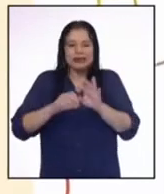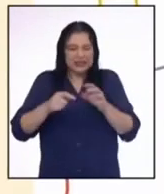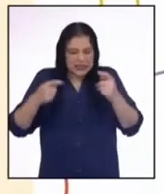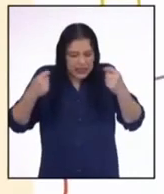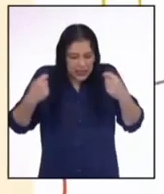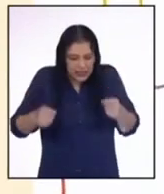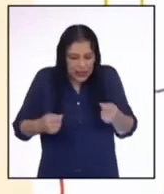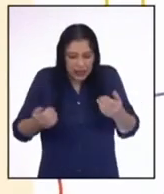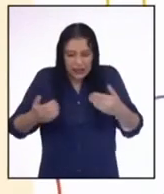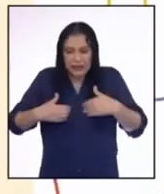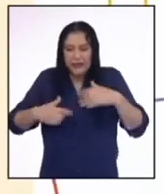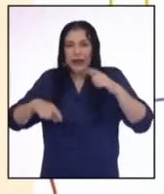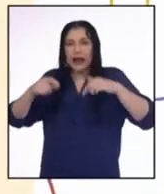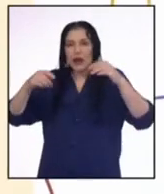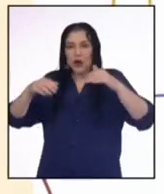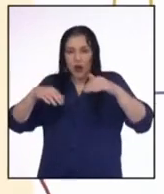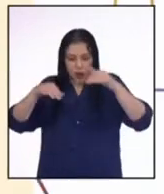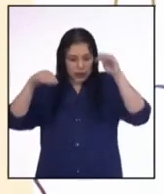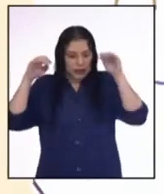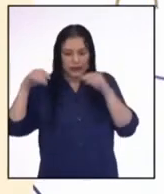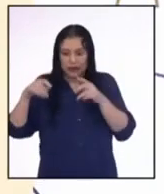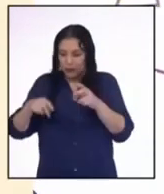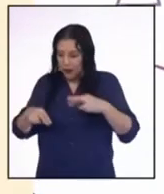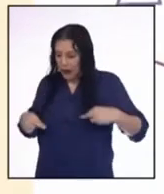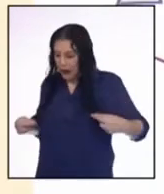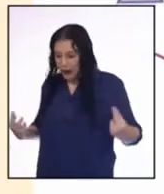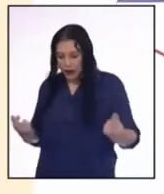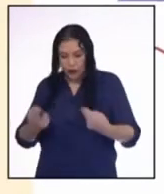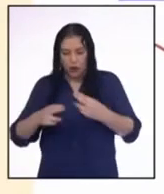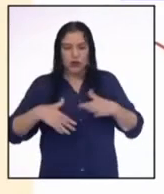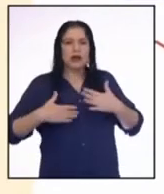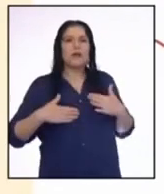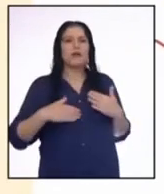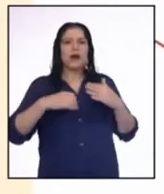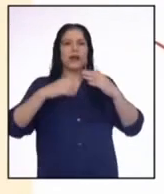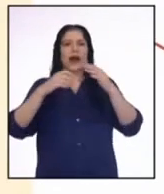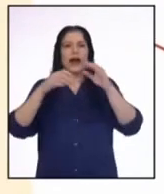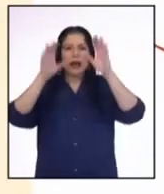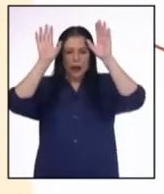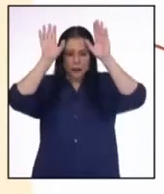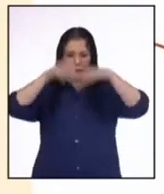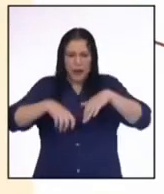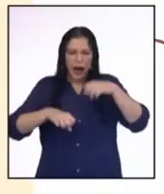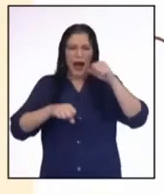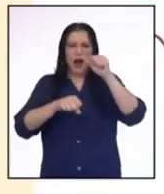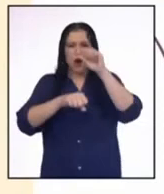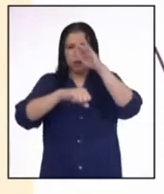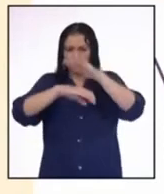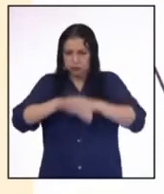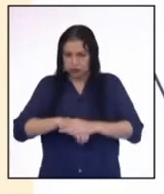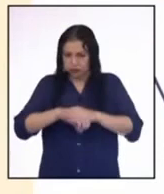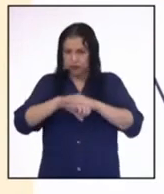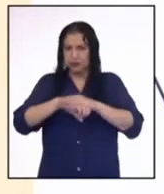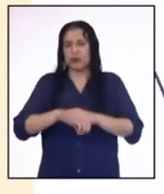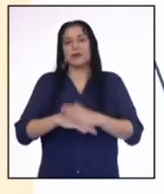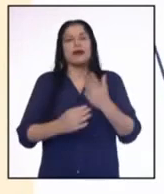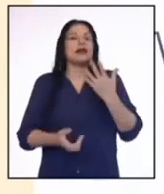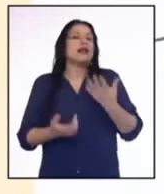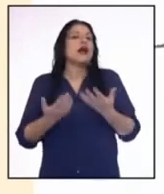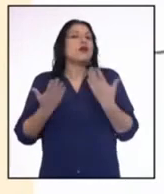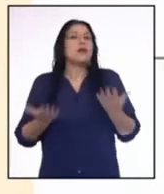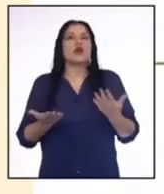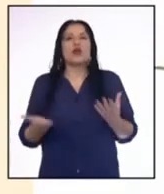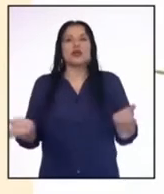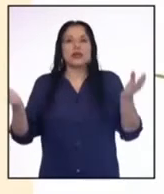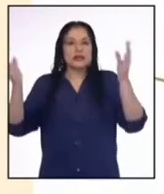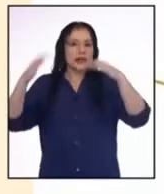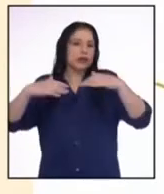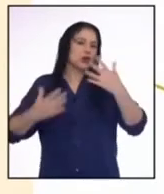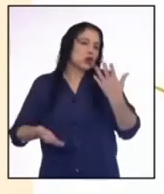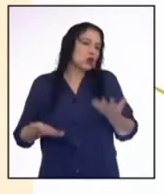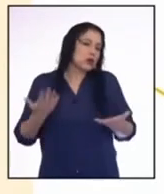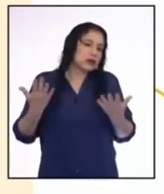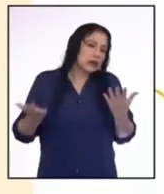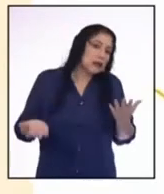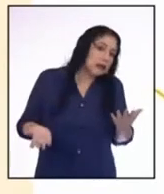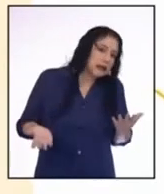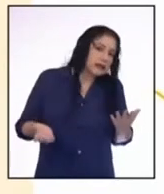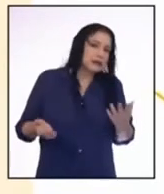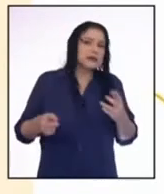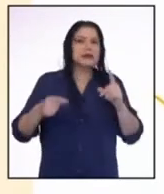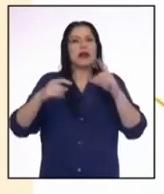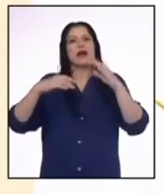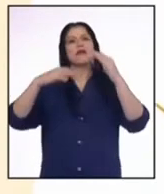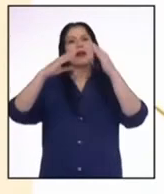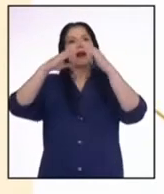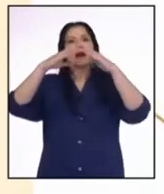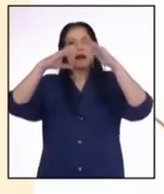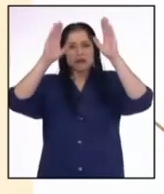de tener algo encima o alrededor de uno que pueda amortiguar los golpes que puedan ser causados por objetos cayendo o, en el peor de los casos, partes